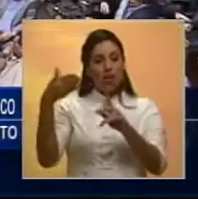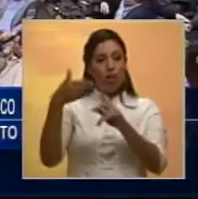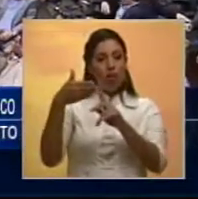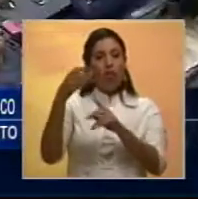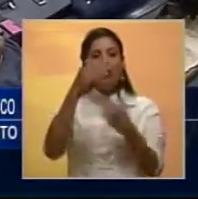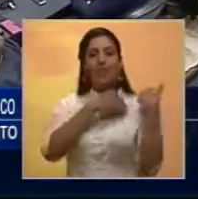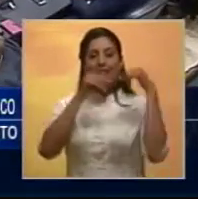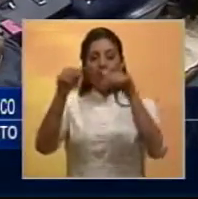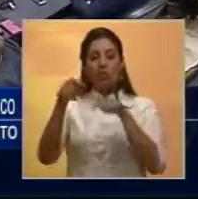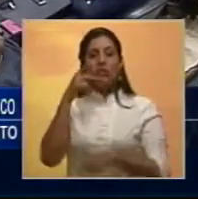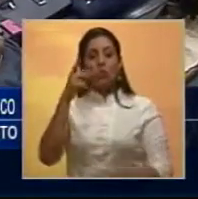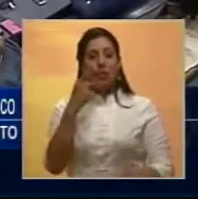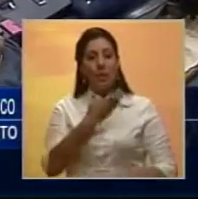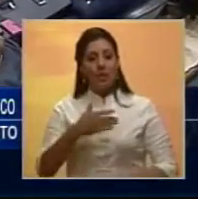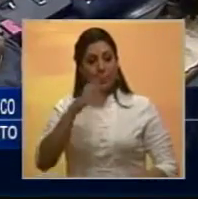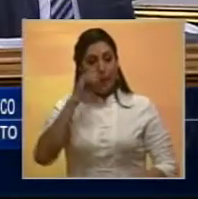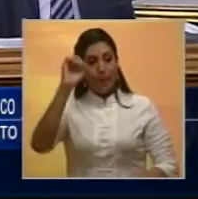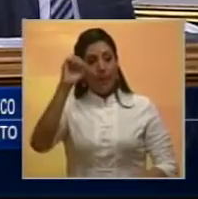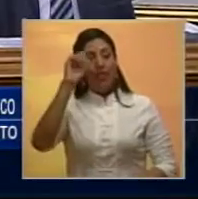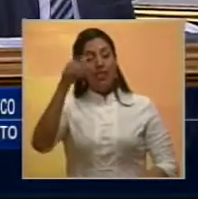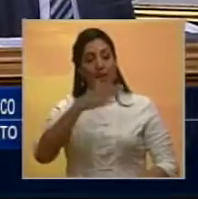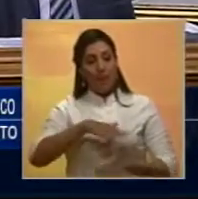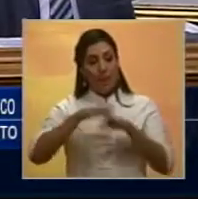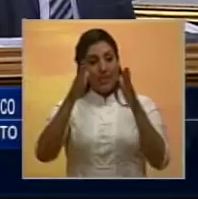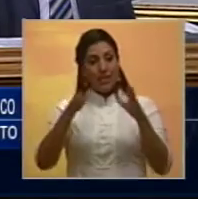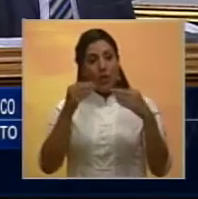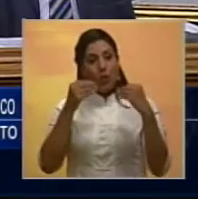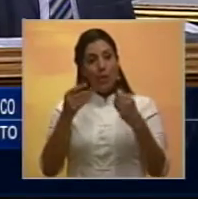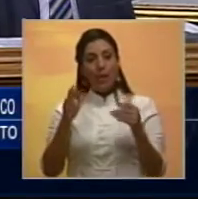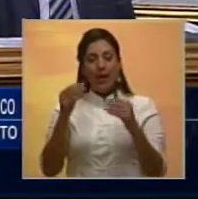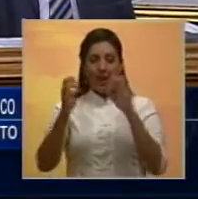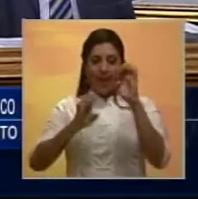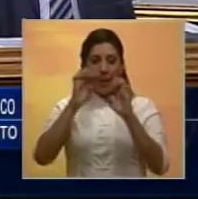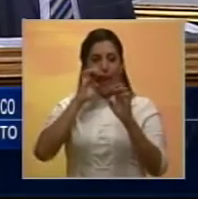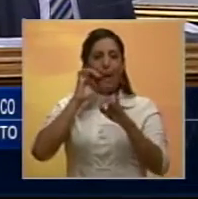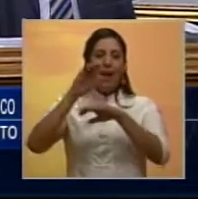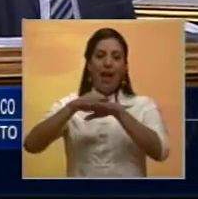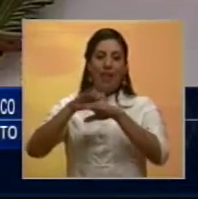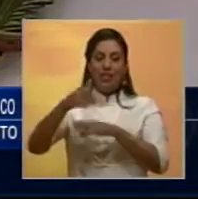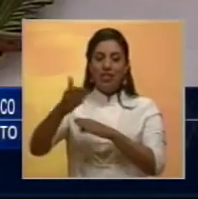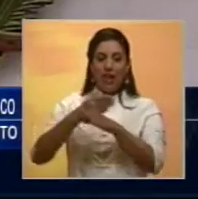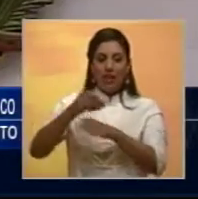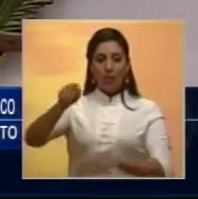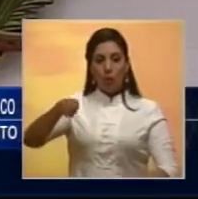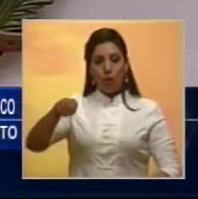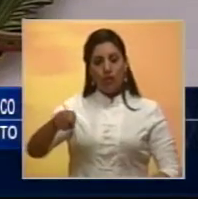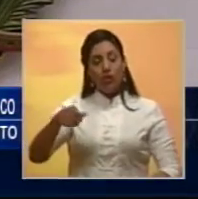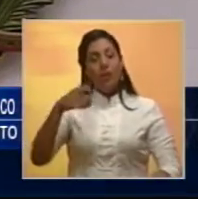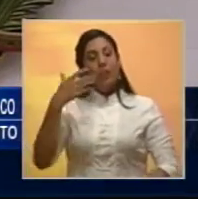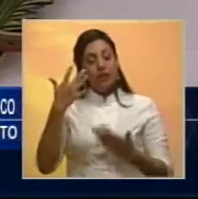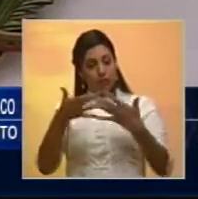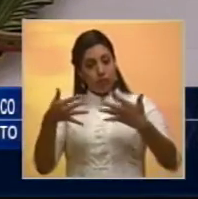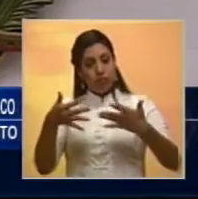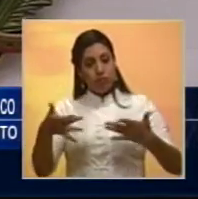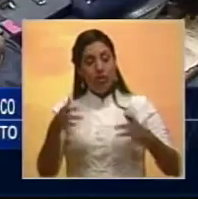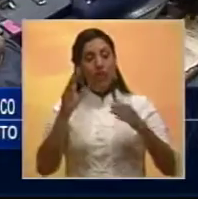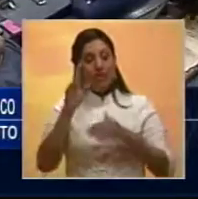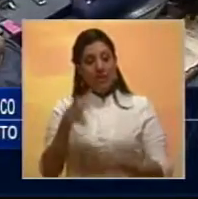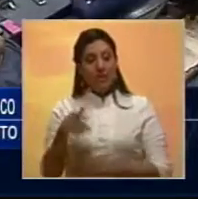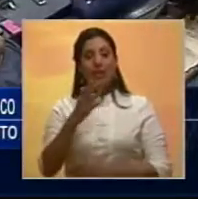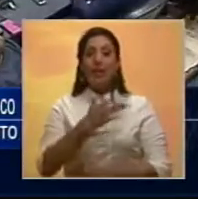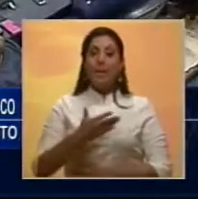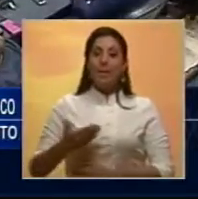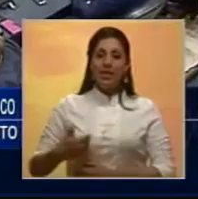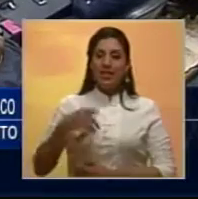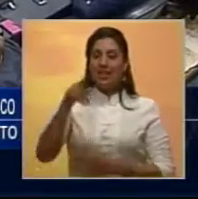la responsabilidad política del mandatario y al Ministerio Público para que evalúe una solicitud de antejuicio de mérito. En el texto también se determina al